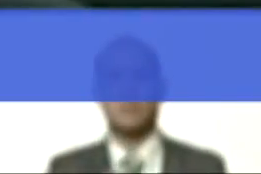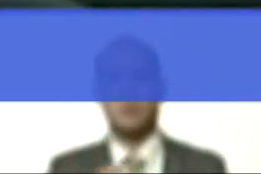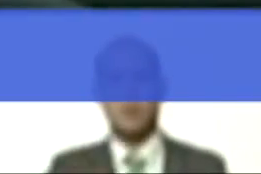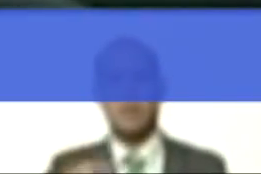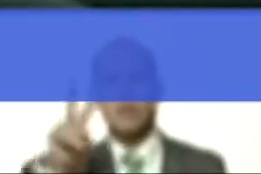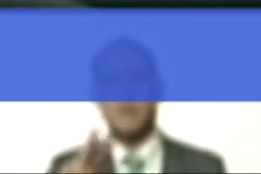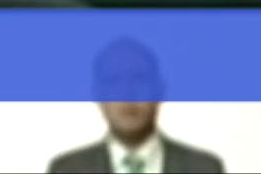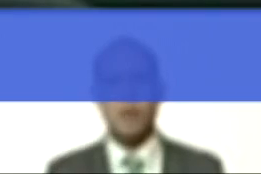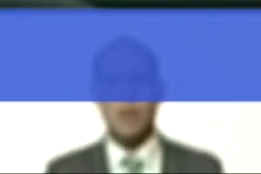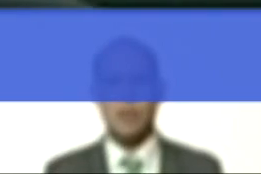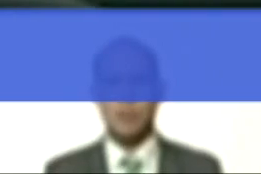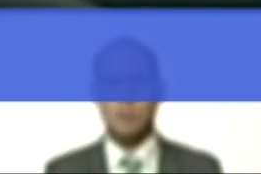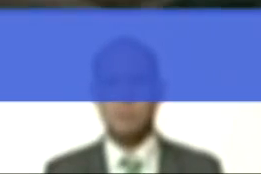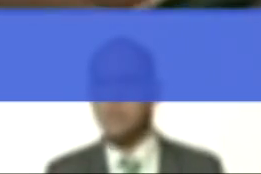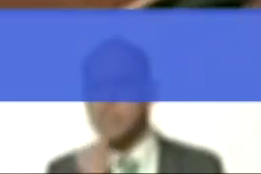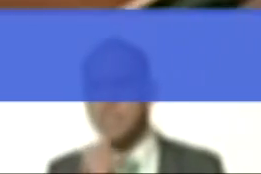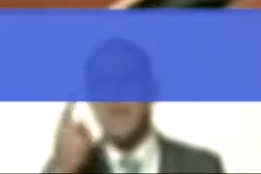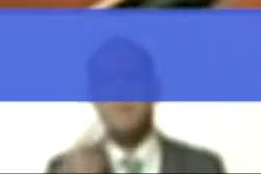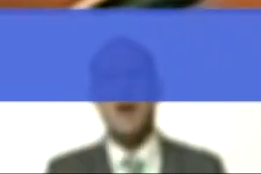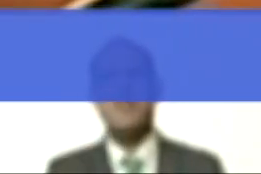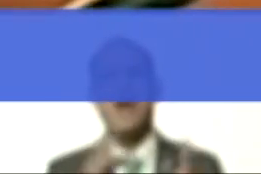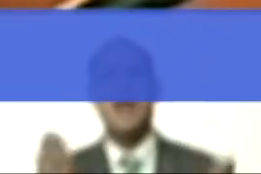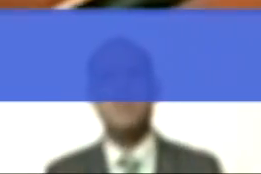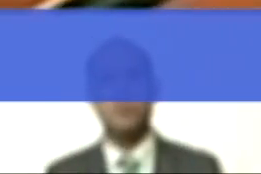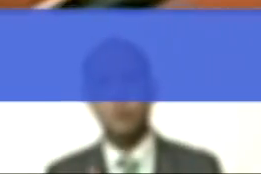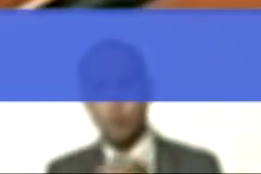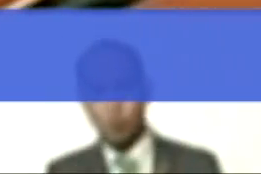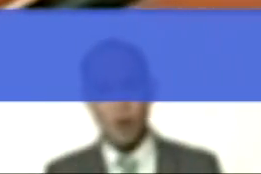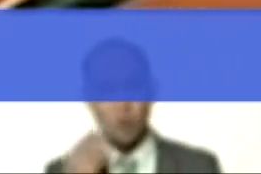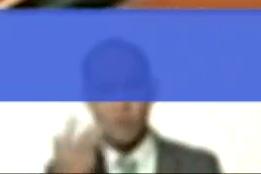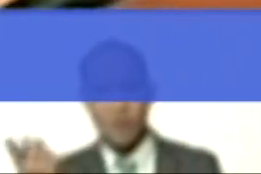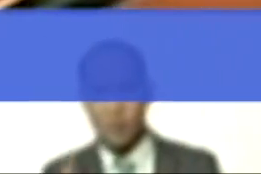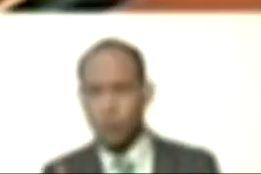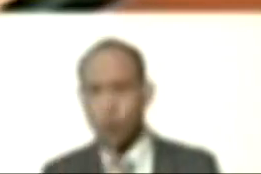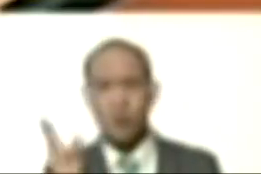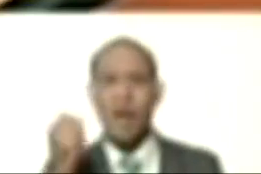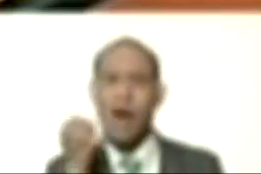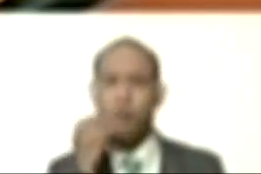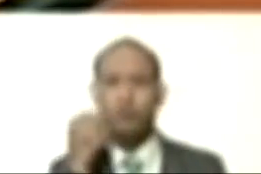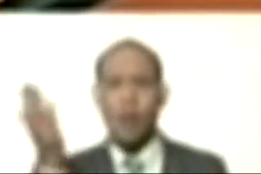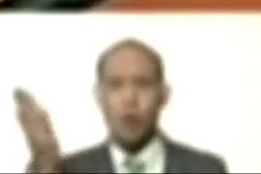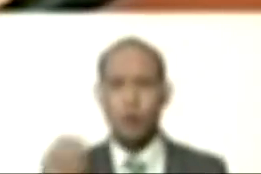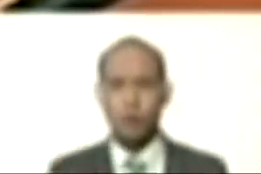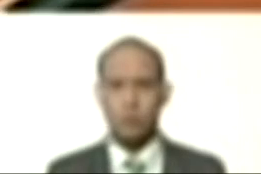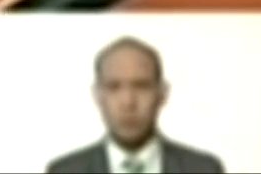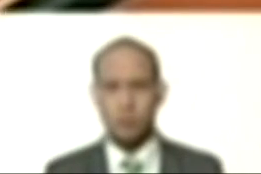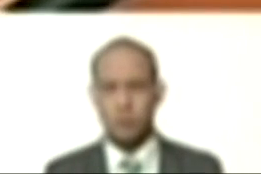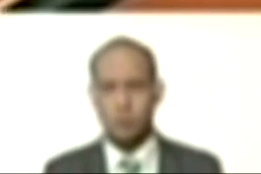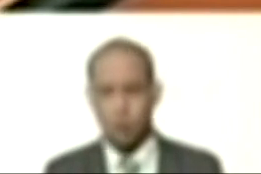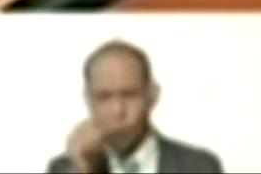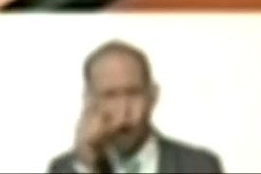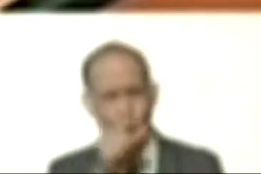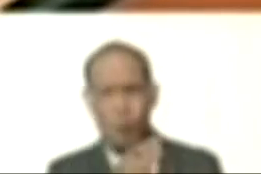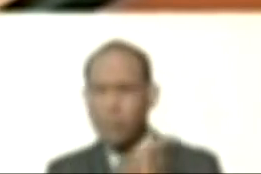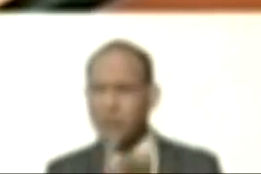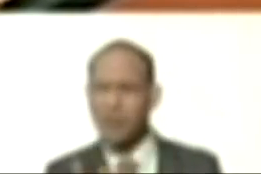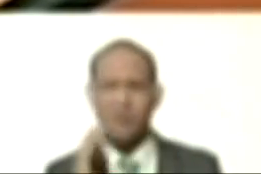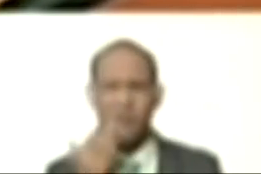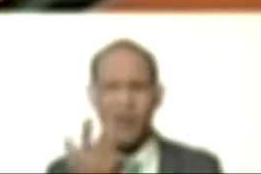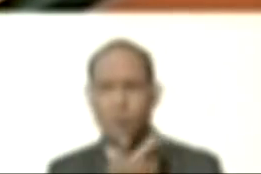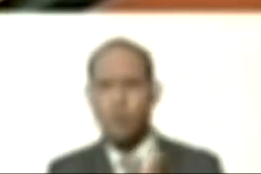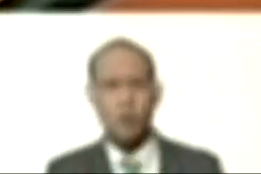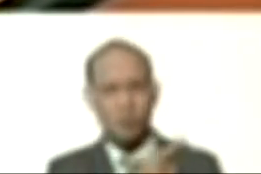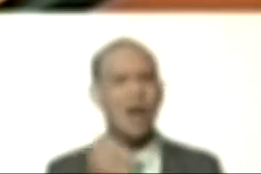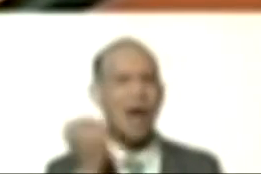dueño de Facebook quién manda en el mundo el dueño de Facebook abusadores suken que se llama tremendo